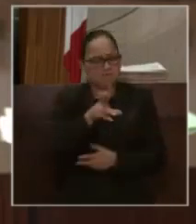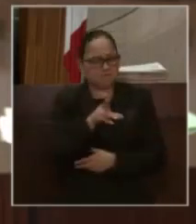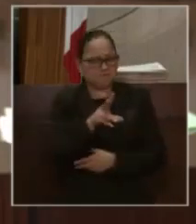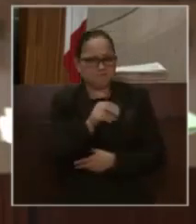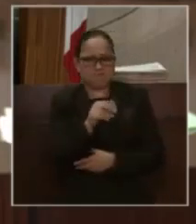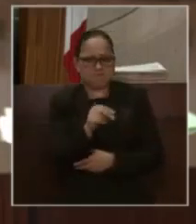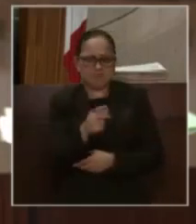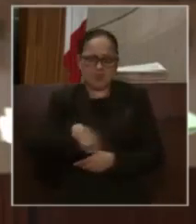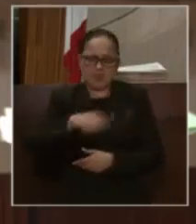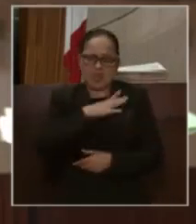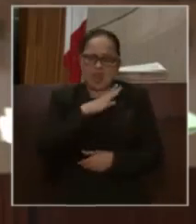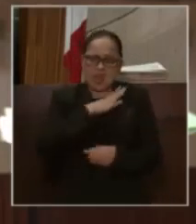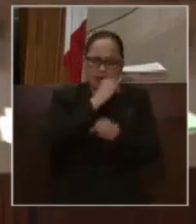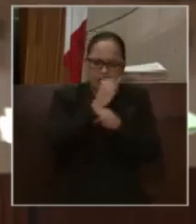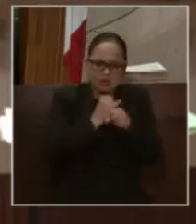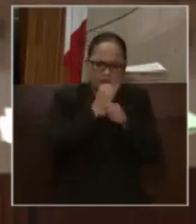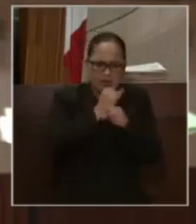donde